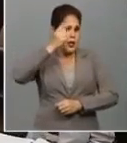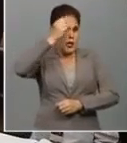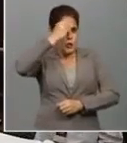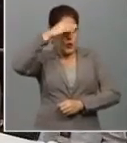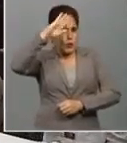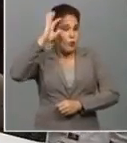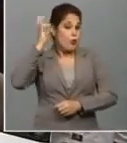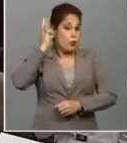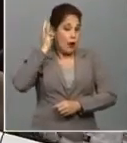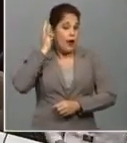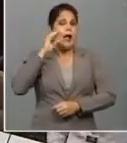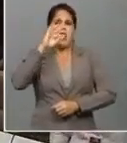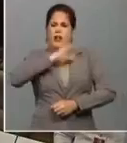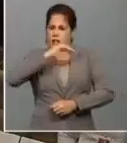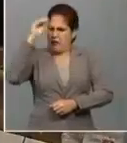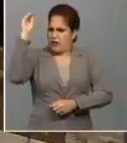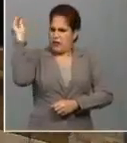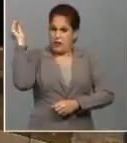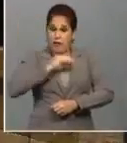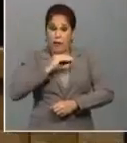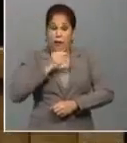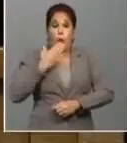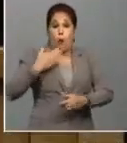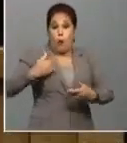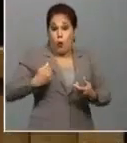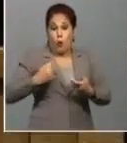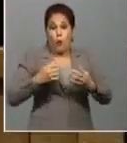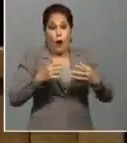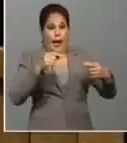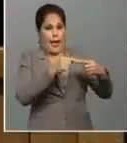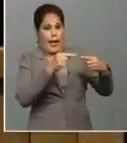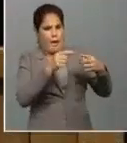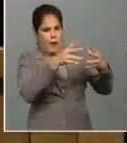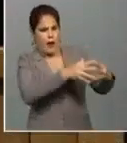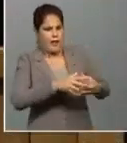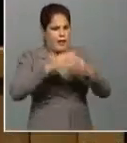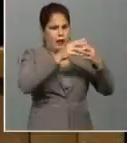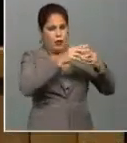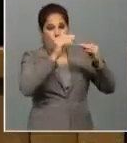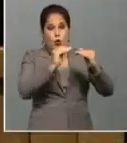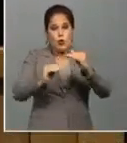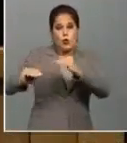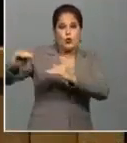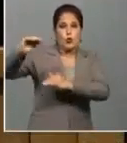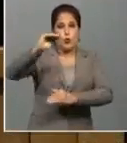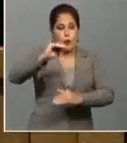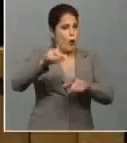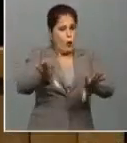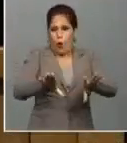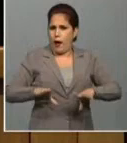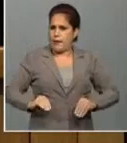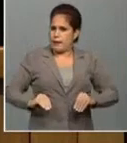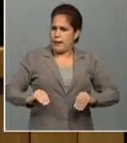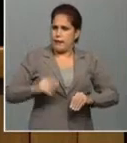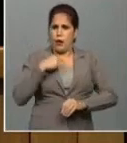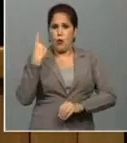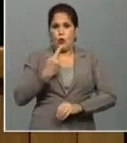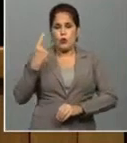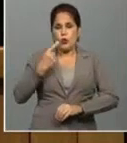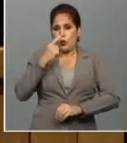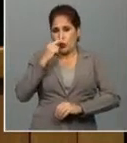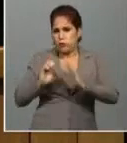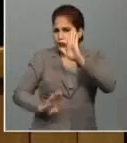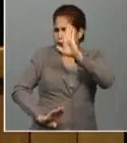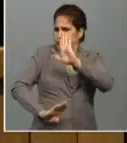en carne propia el ensañamiento desproporcionado de un enemigo muchas veces superior que no acepta la construcción en sus